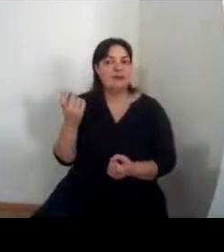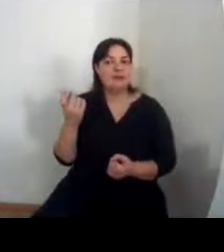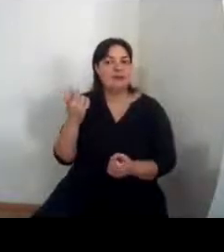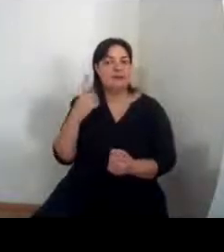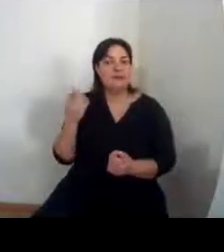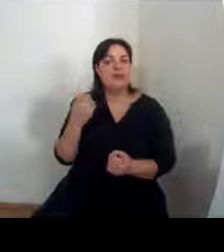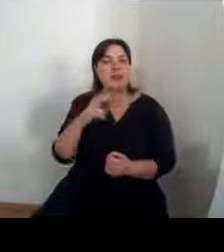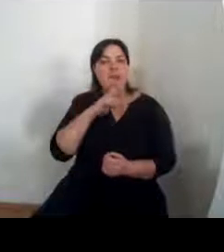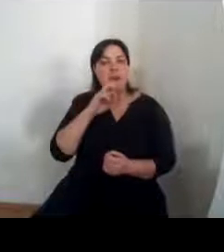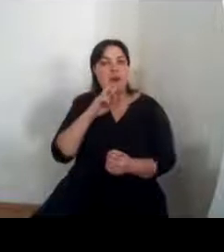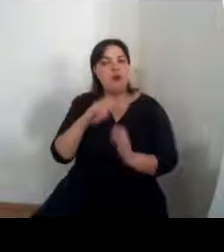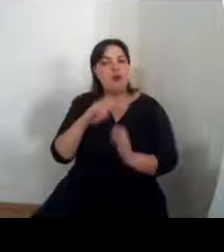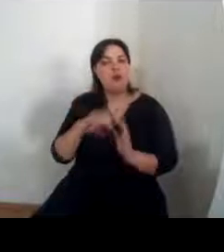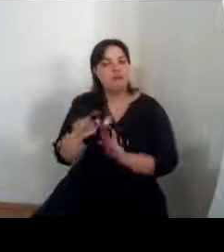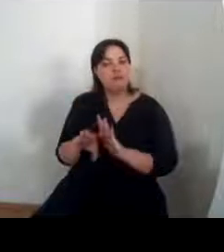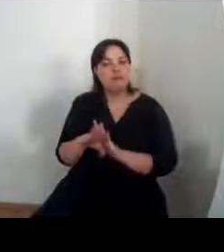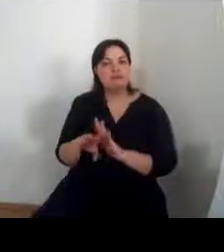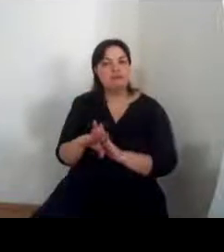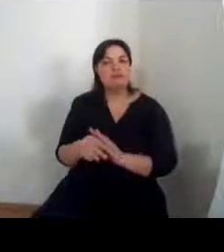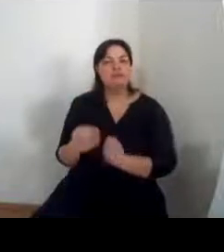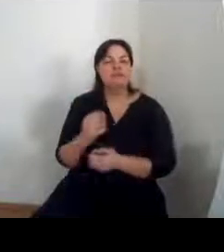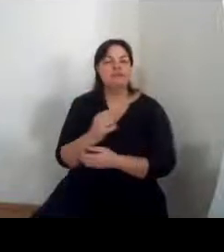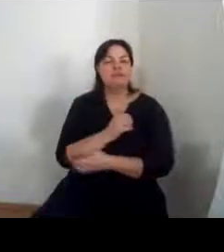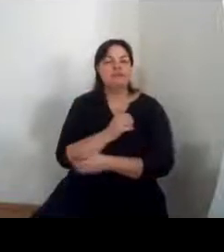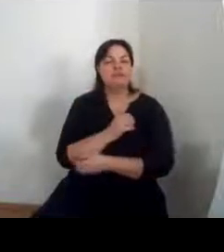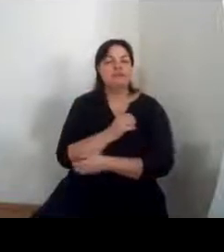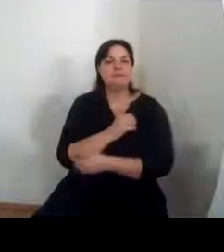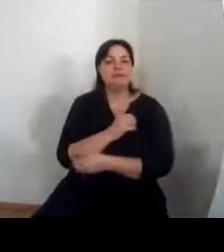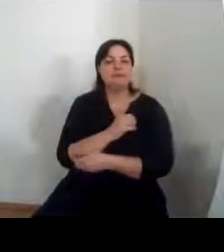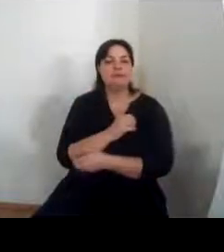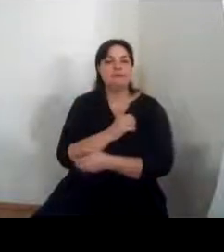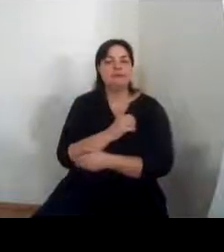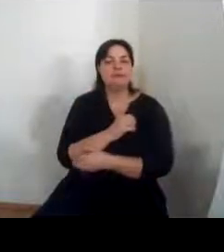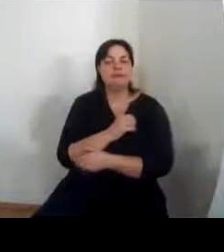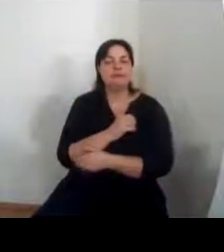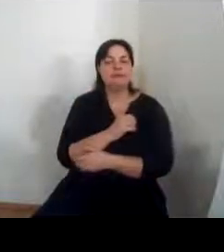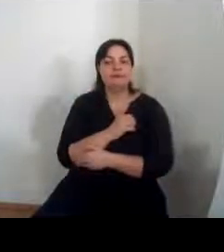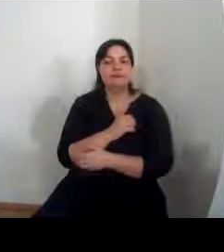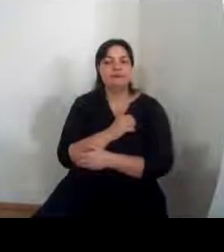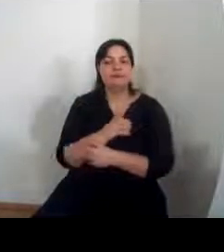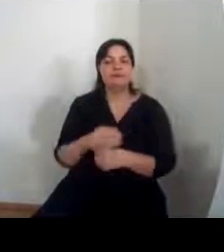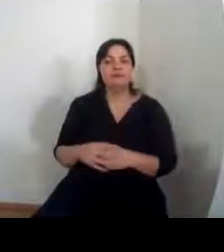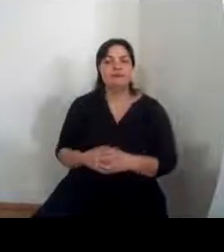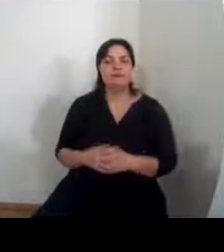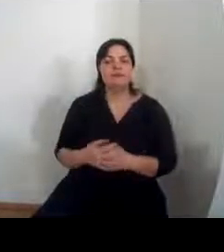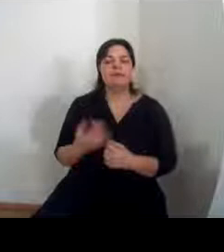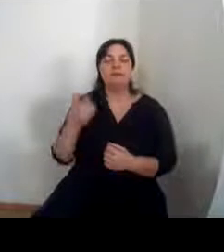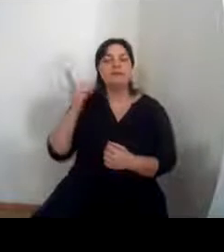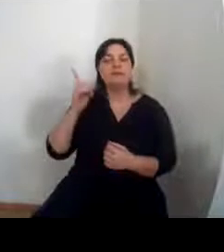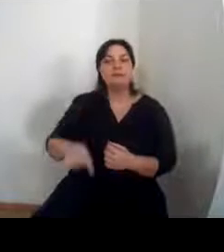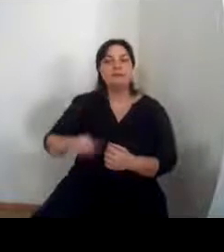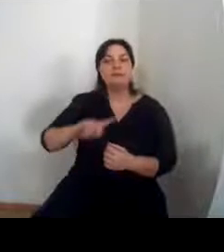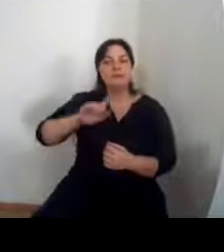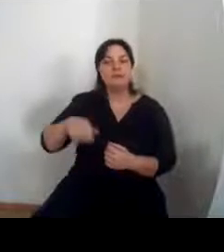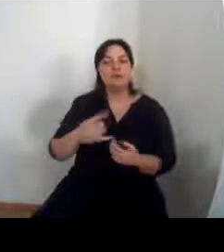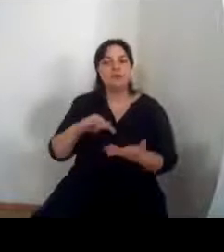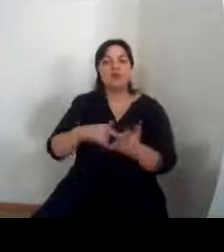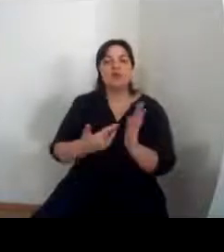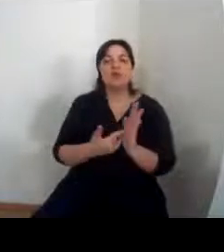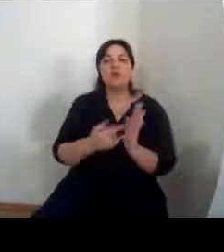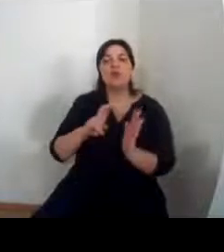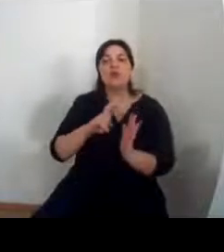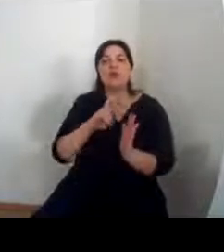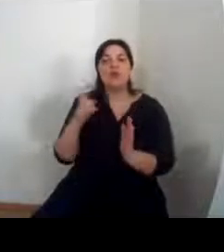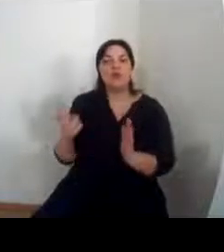en valor. Asimismo, también En este sentido, tenemos otro proyecto